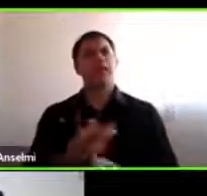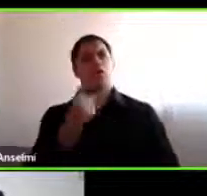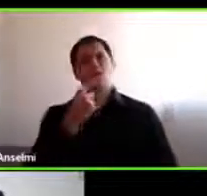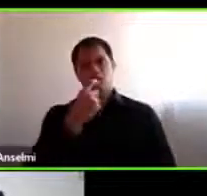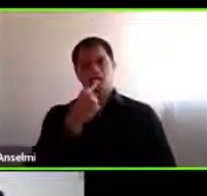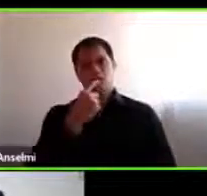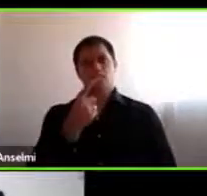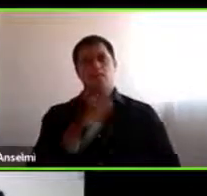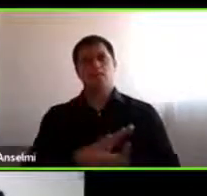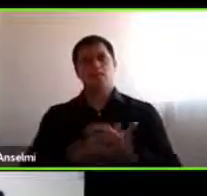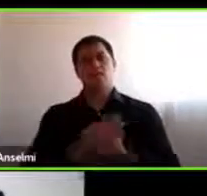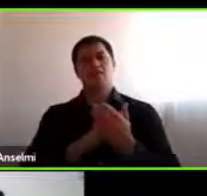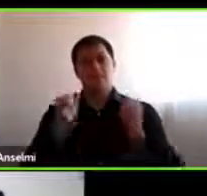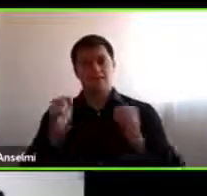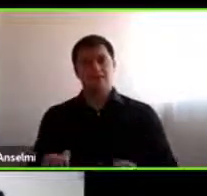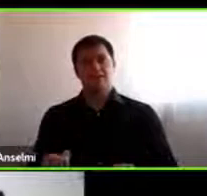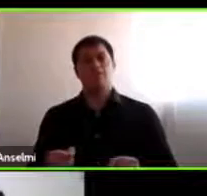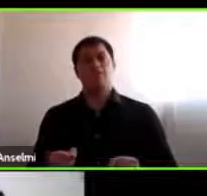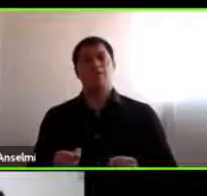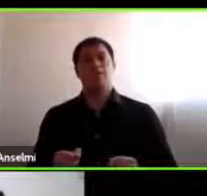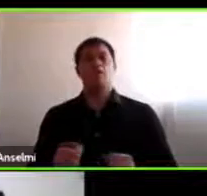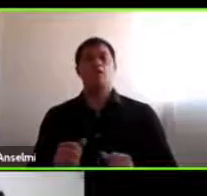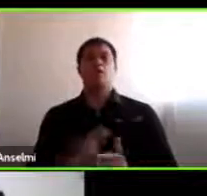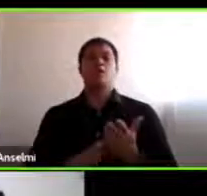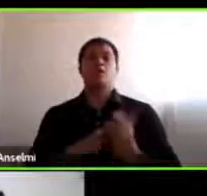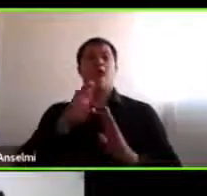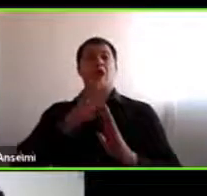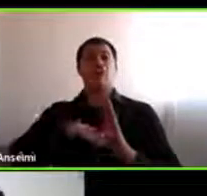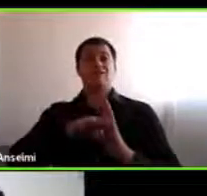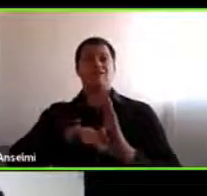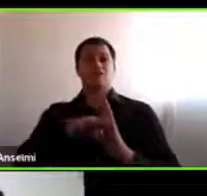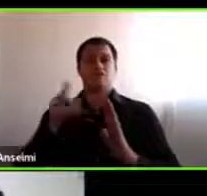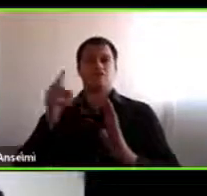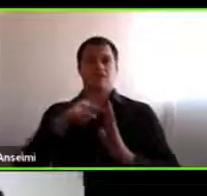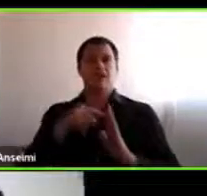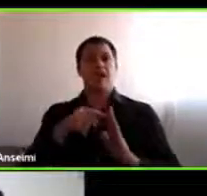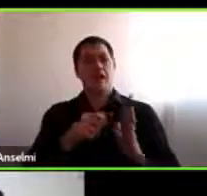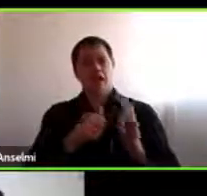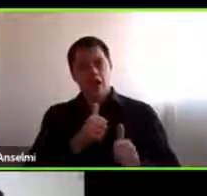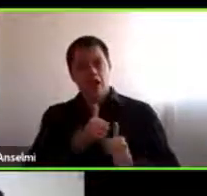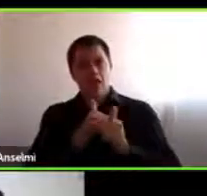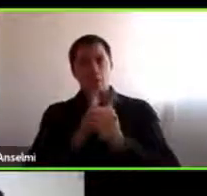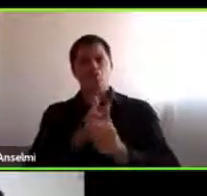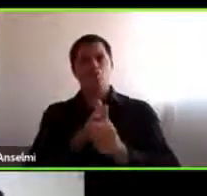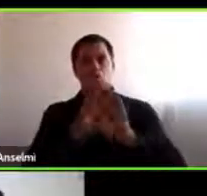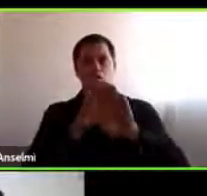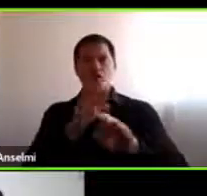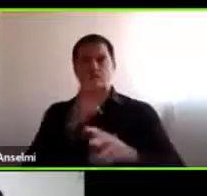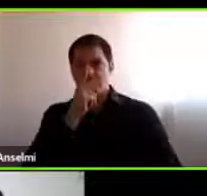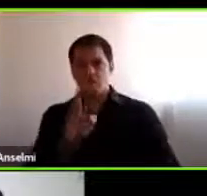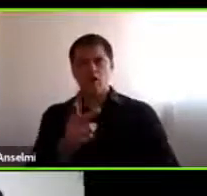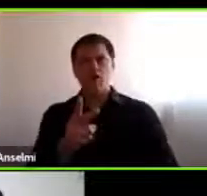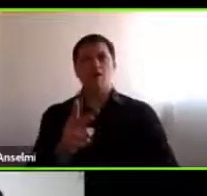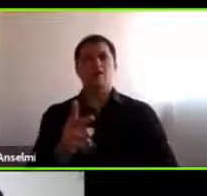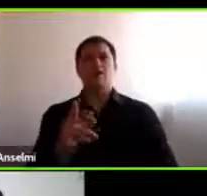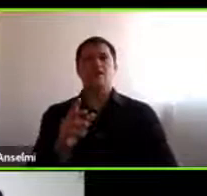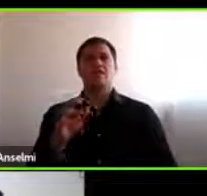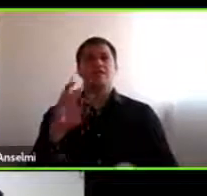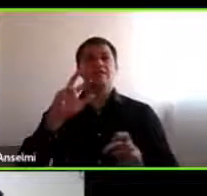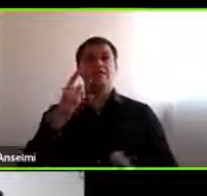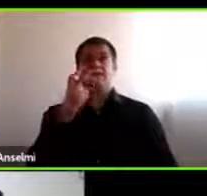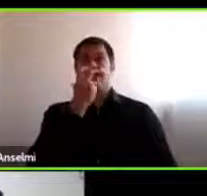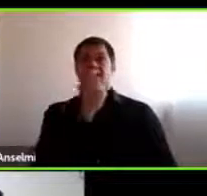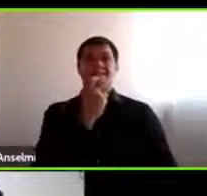incluir en alguna actualización de los juegos un apoyo visual que sirva de retroalimentación al niño del punto articulatorio del